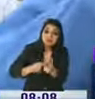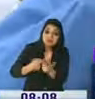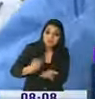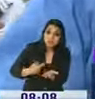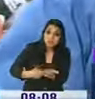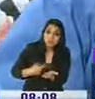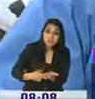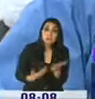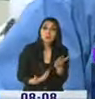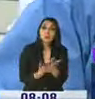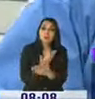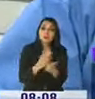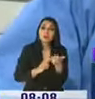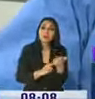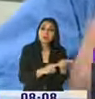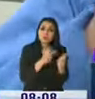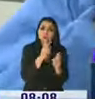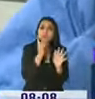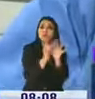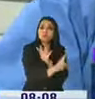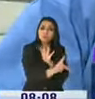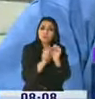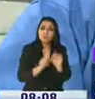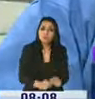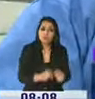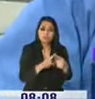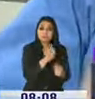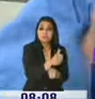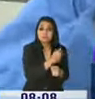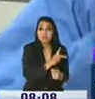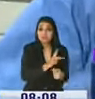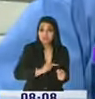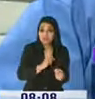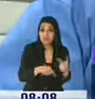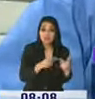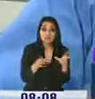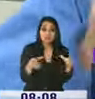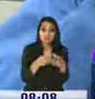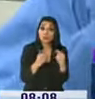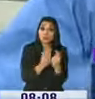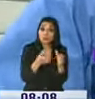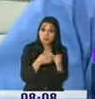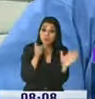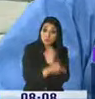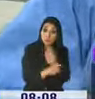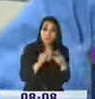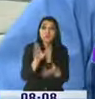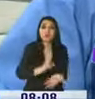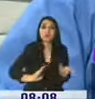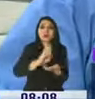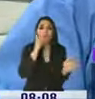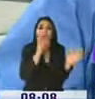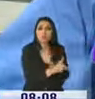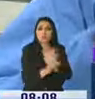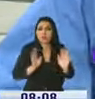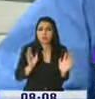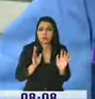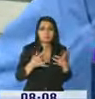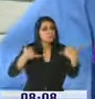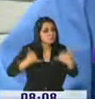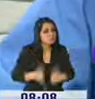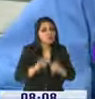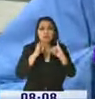presentación de nuevos recursos de amparo que pueden ser individuales, pueden ser colectivos, pueden ser barriales. Es decir,